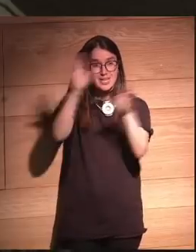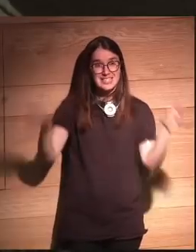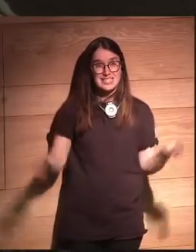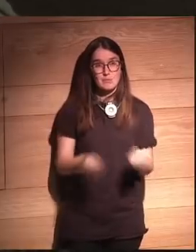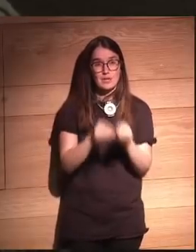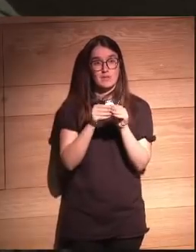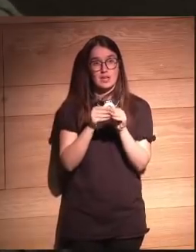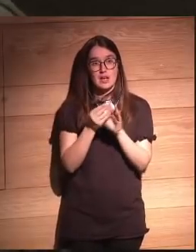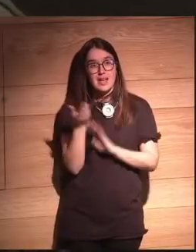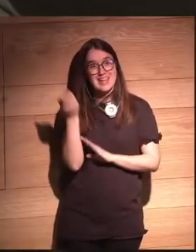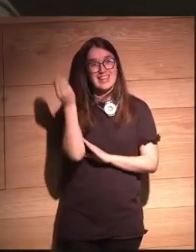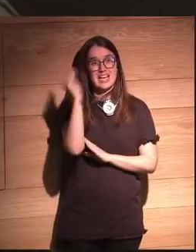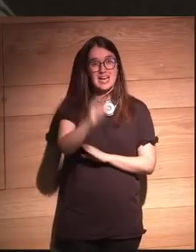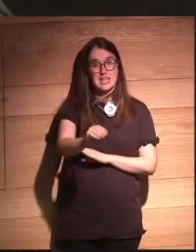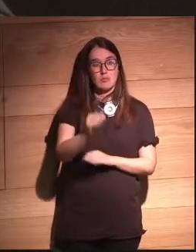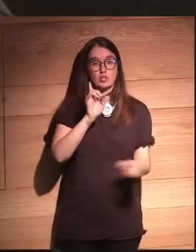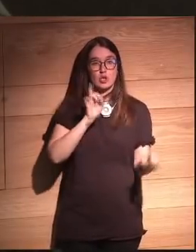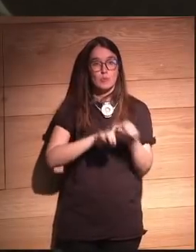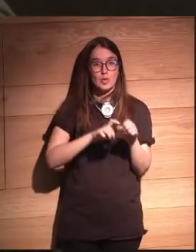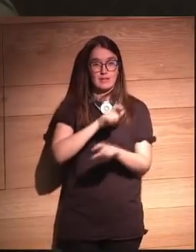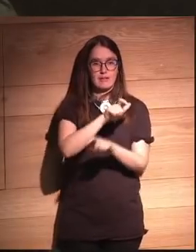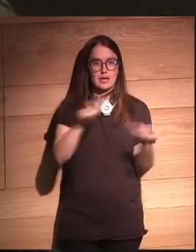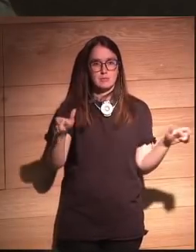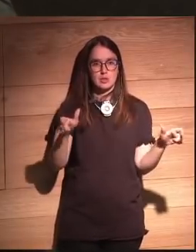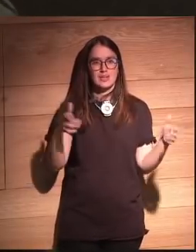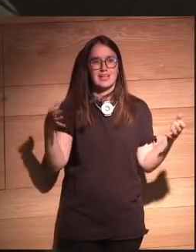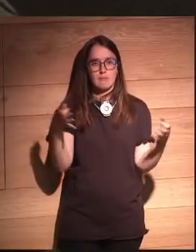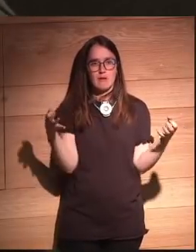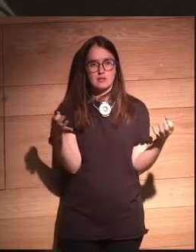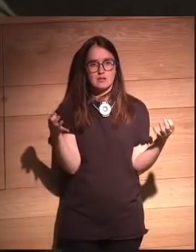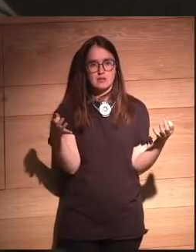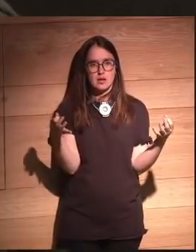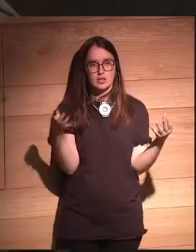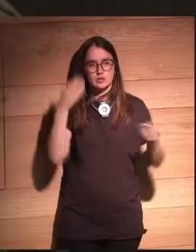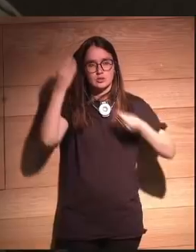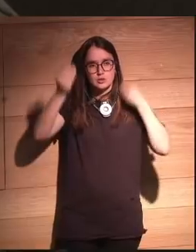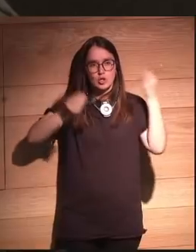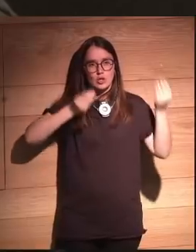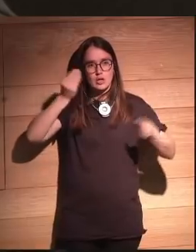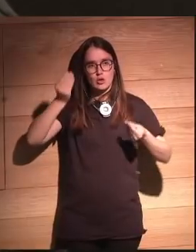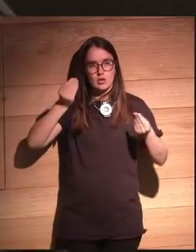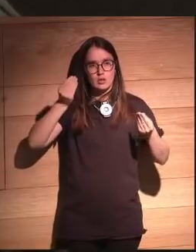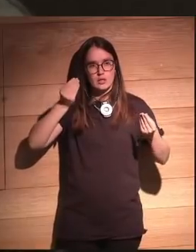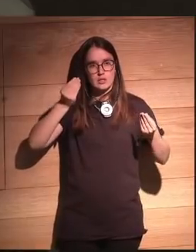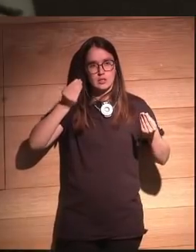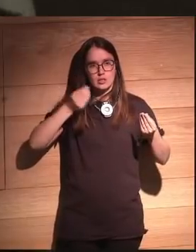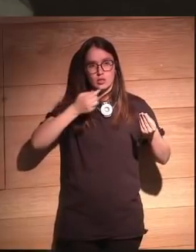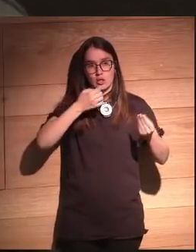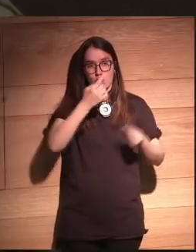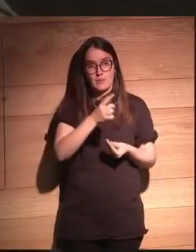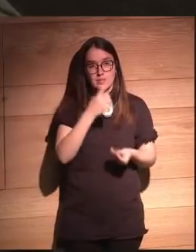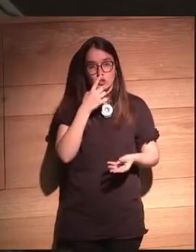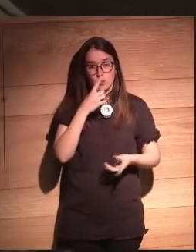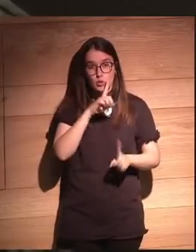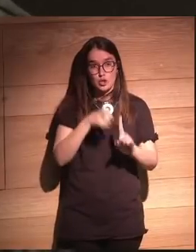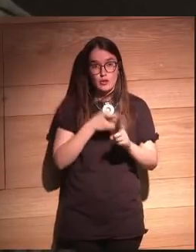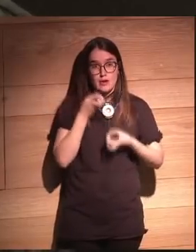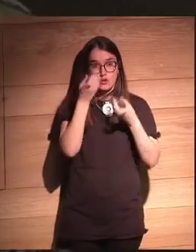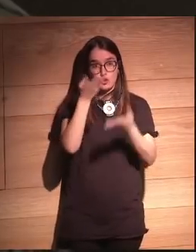cosa, añadimos el componente demográfico. ¿Qué pasa con esto? Que no creo que lo hayáis tenido en cuenta en vuestro diagnóstico, y es